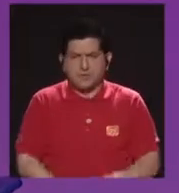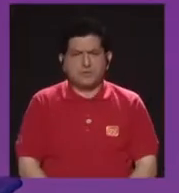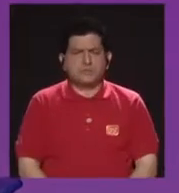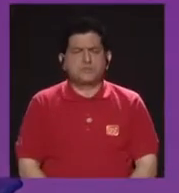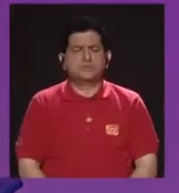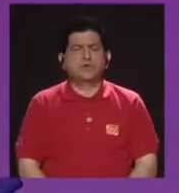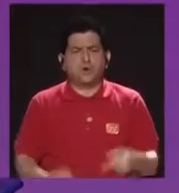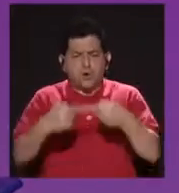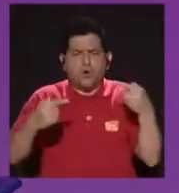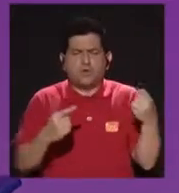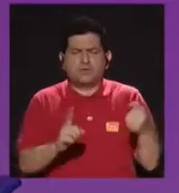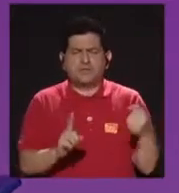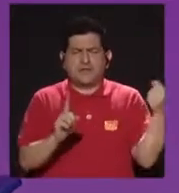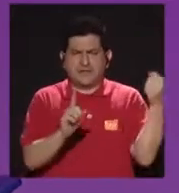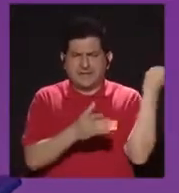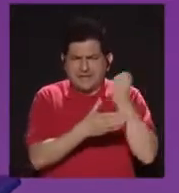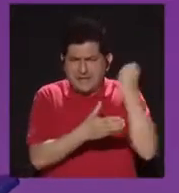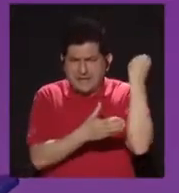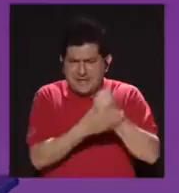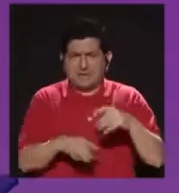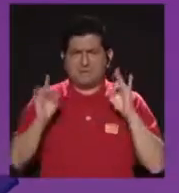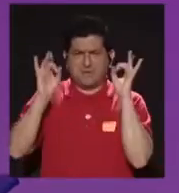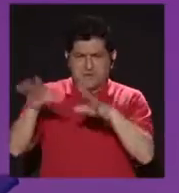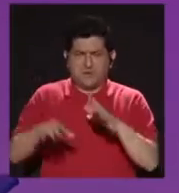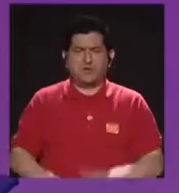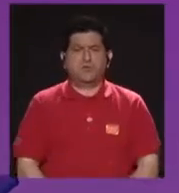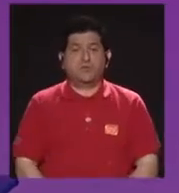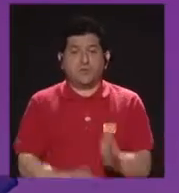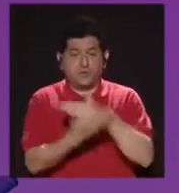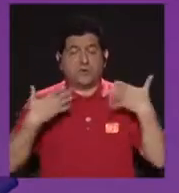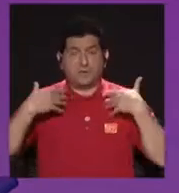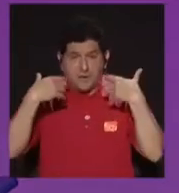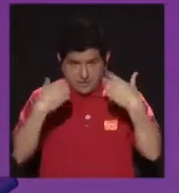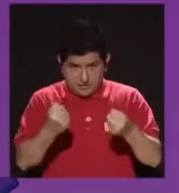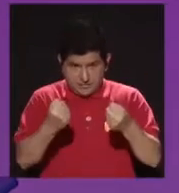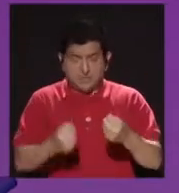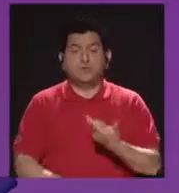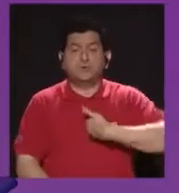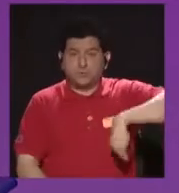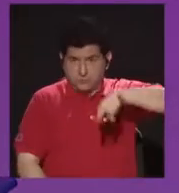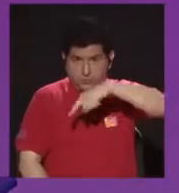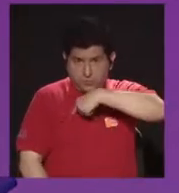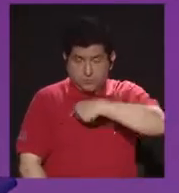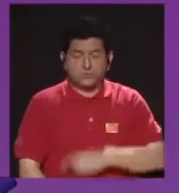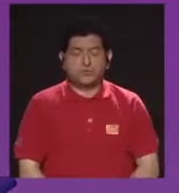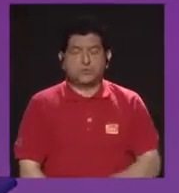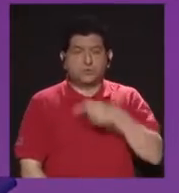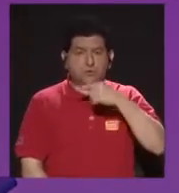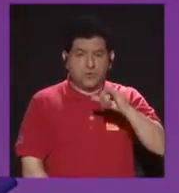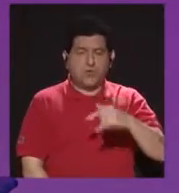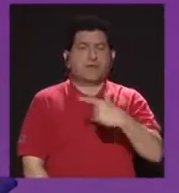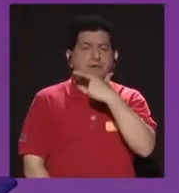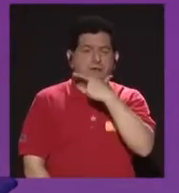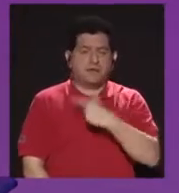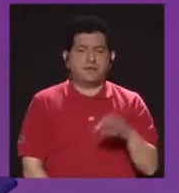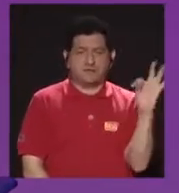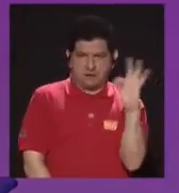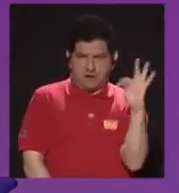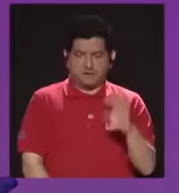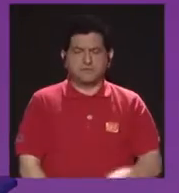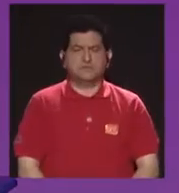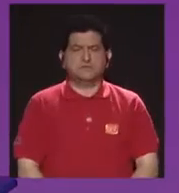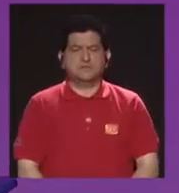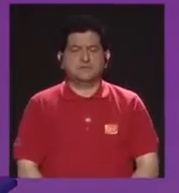control cine de odio salud los aspectos de salud para nosotros gays y para las lesbianas y los trans